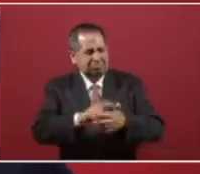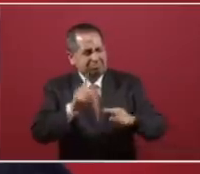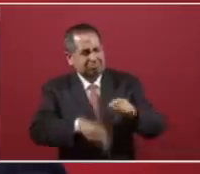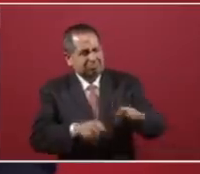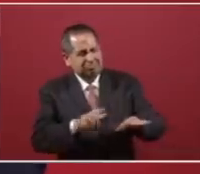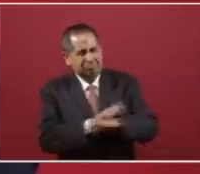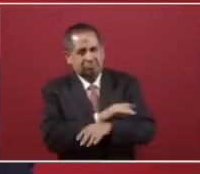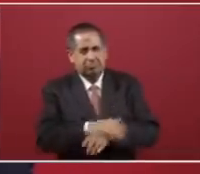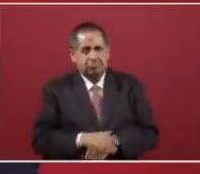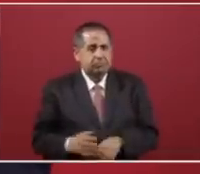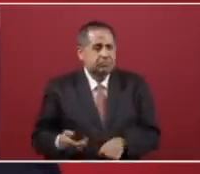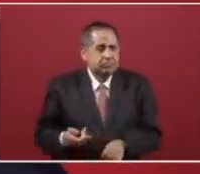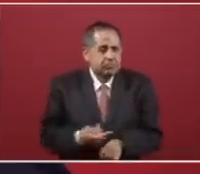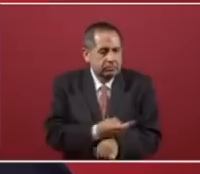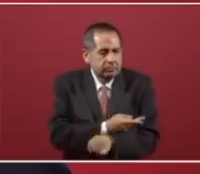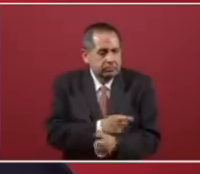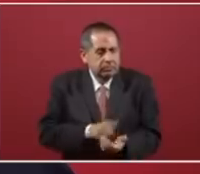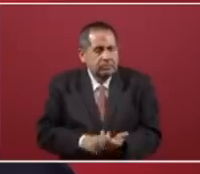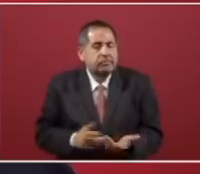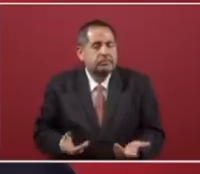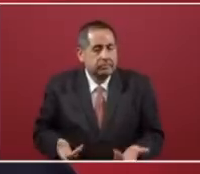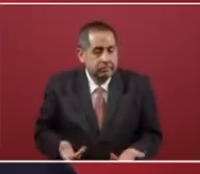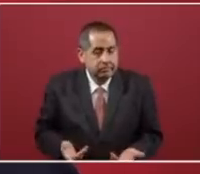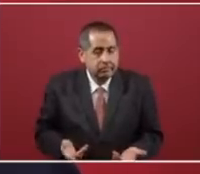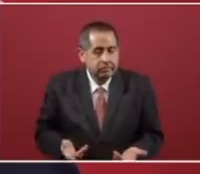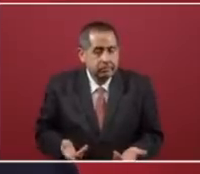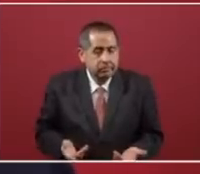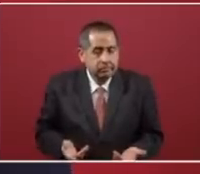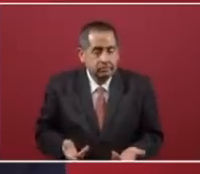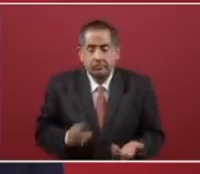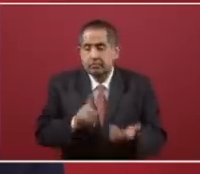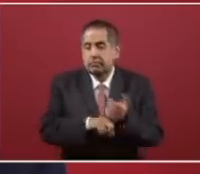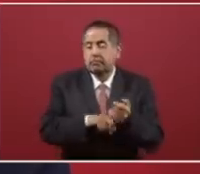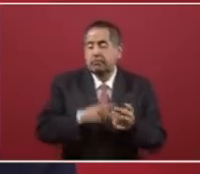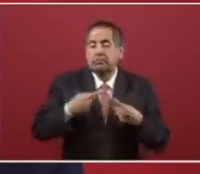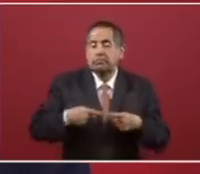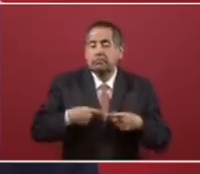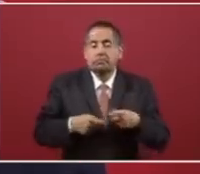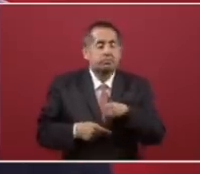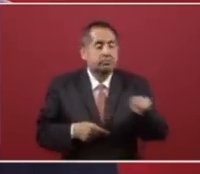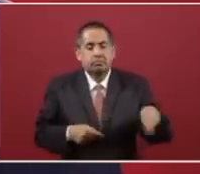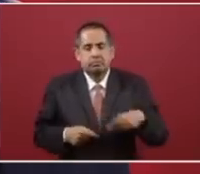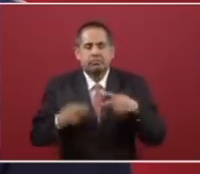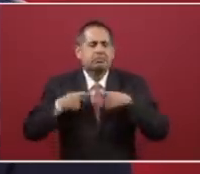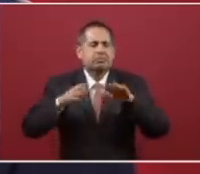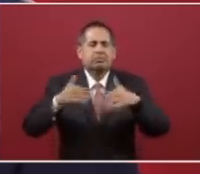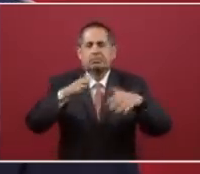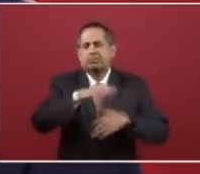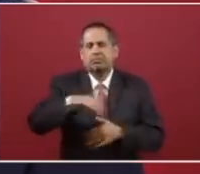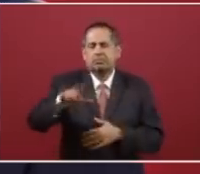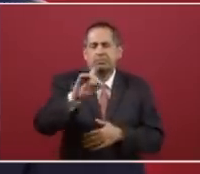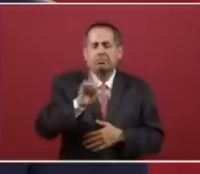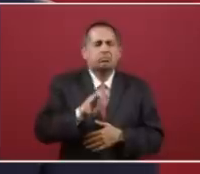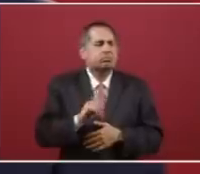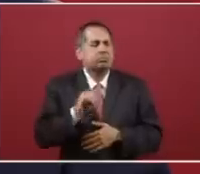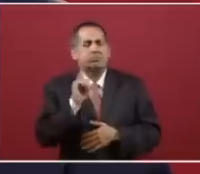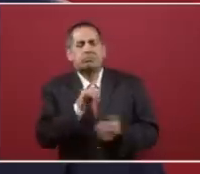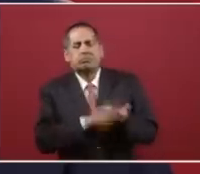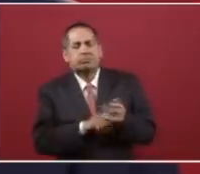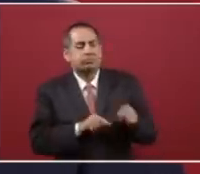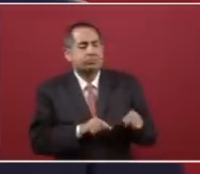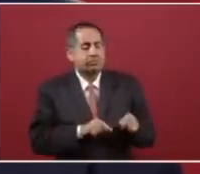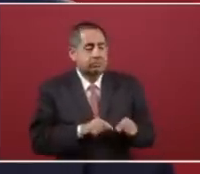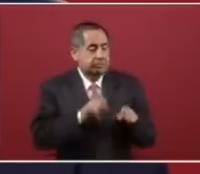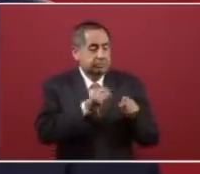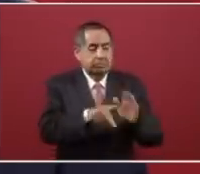qué pasó entonces a lo mejor la gente no la gente a lo mejor ni